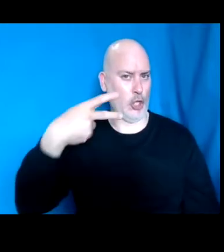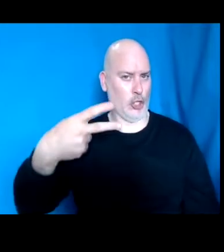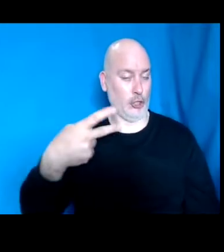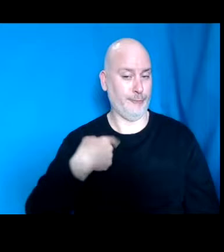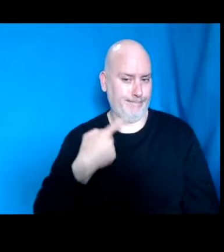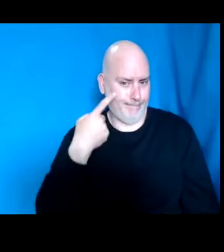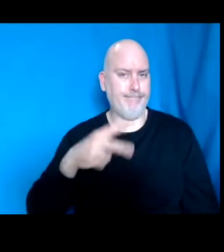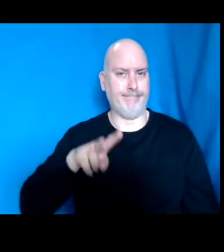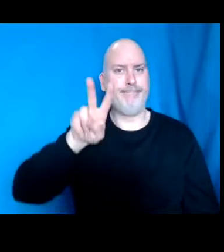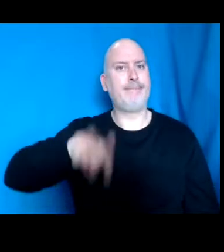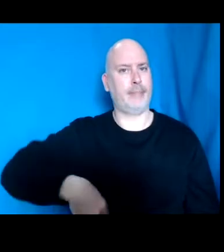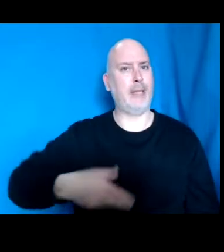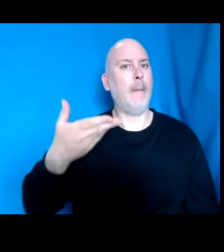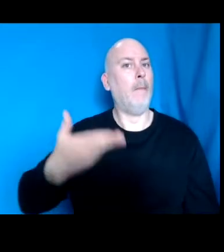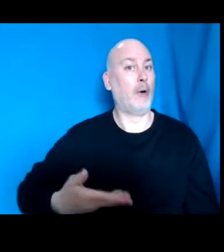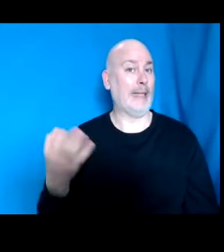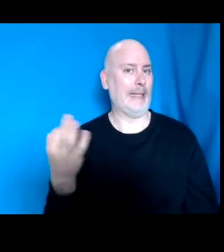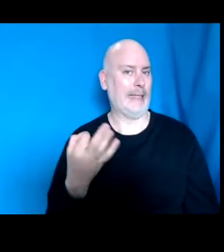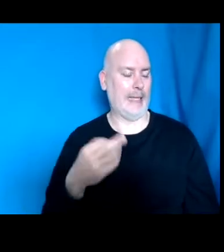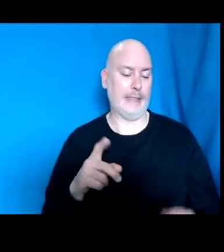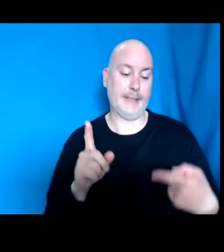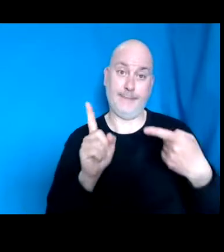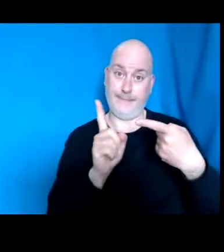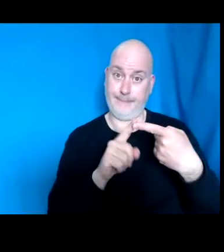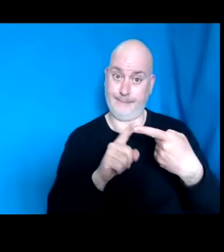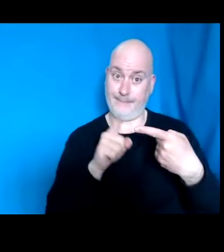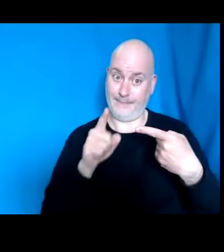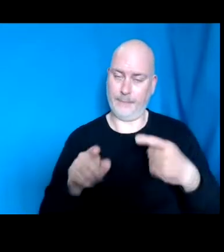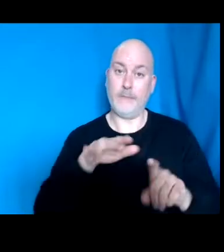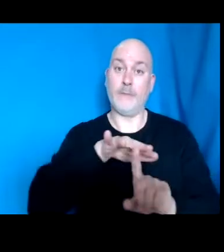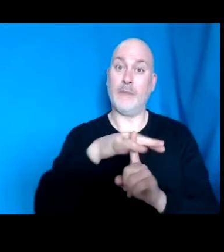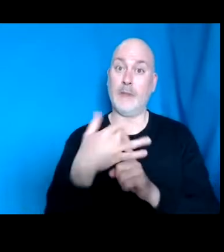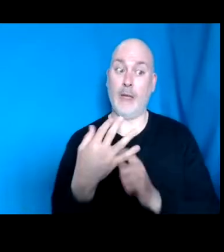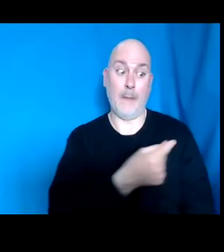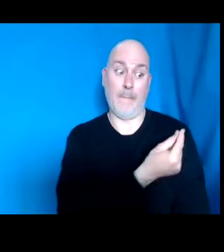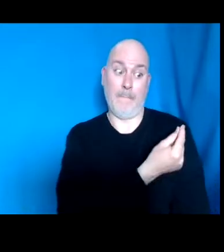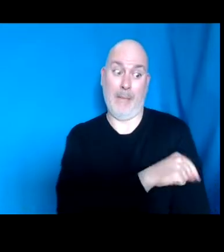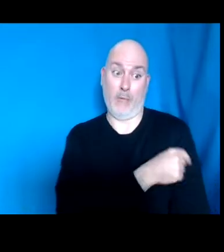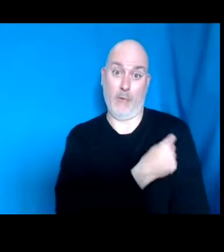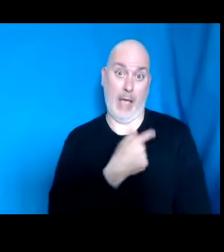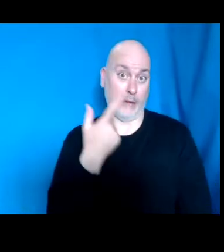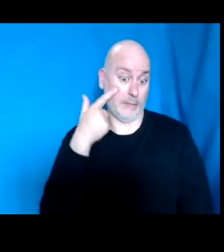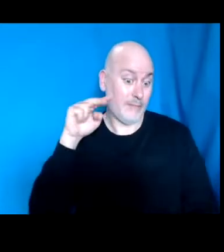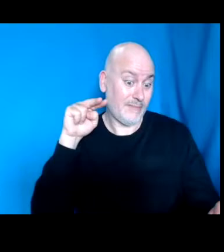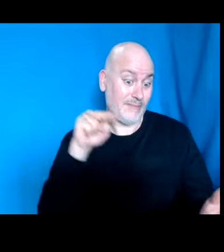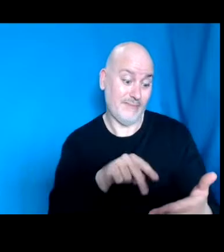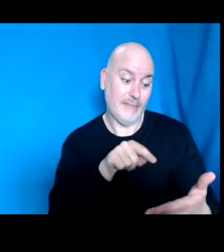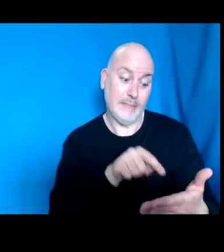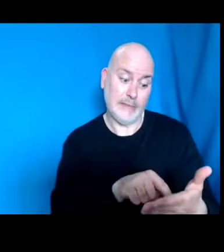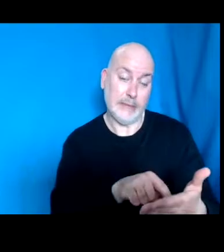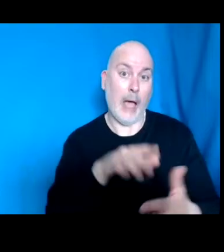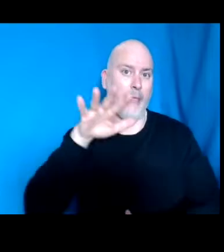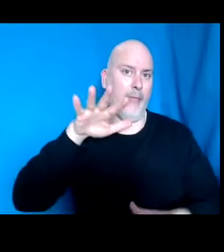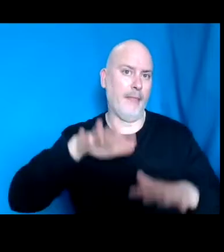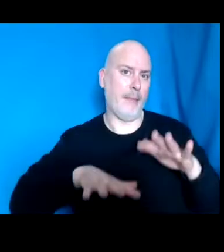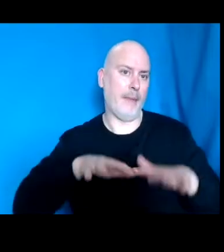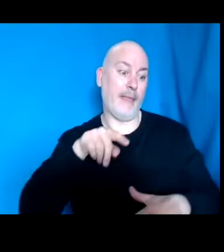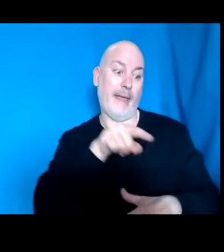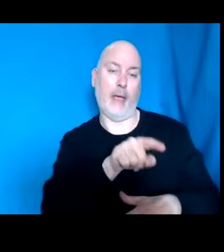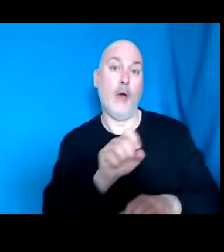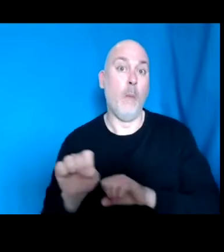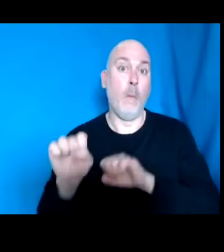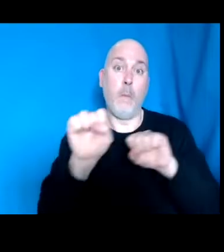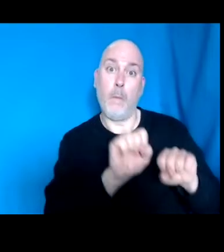importantes. Uno de ellos es que el estado vacunal nos va a condicionar el tipo de protección que el niño